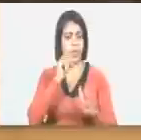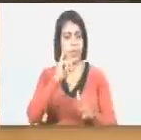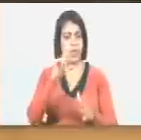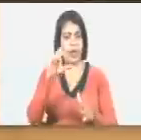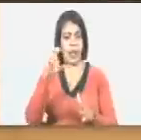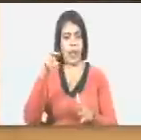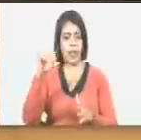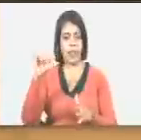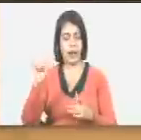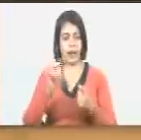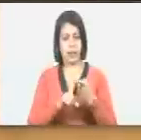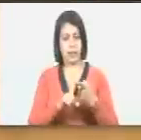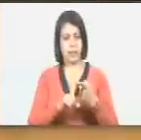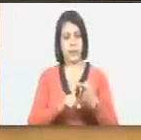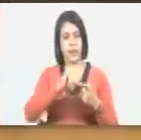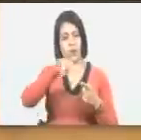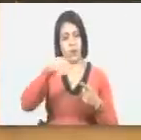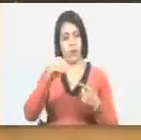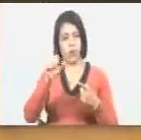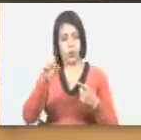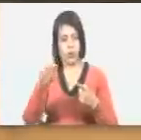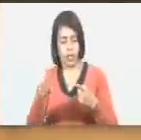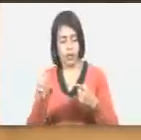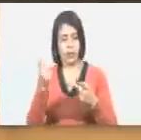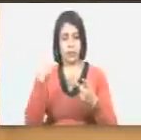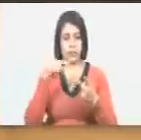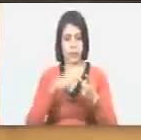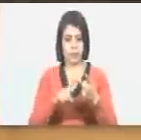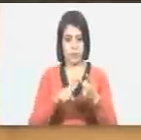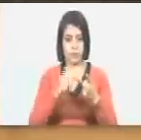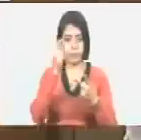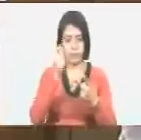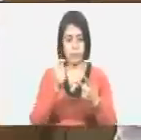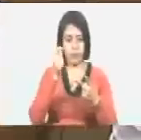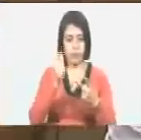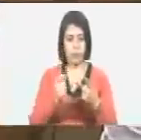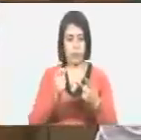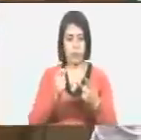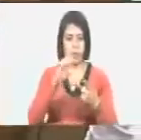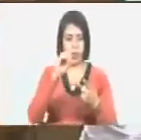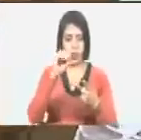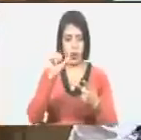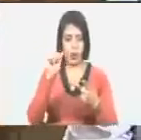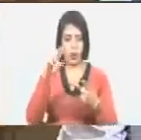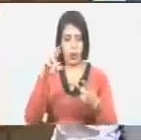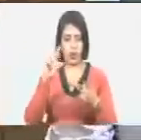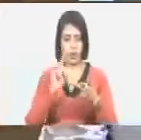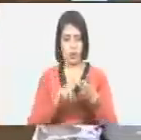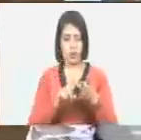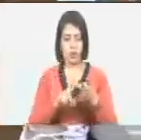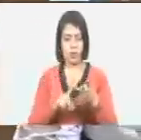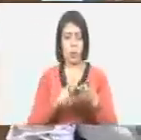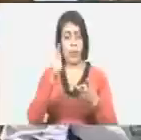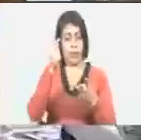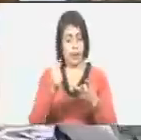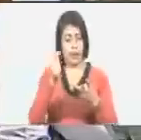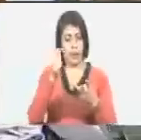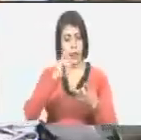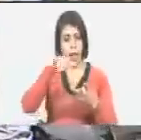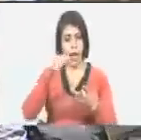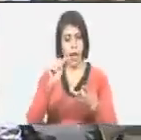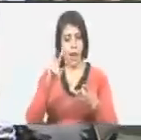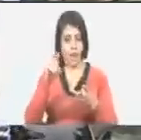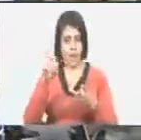Medina, diputado José Gregorio Correa, diputado Oscar Rondero y diputado